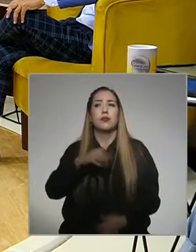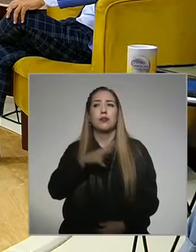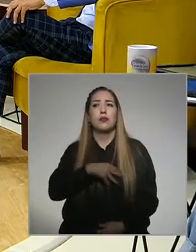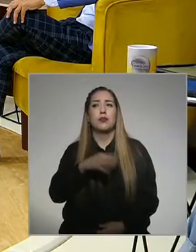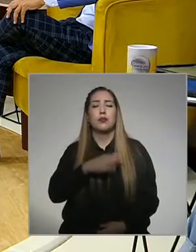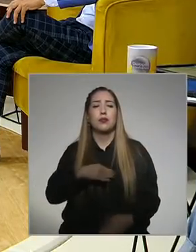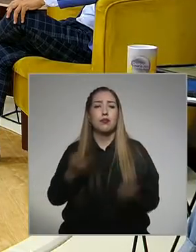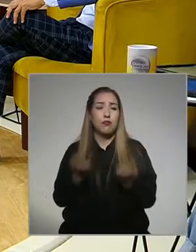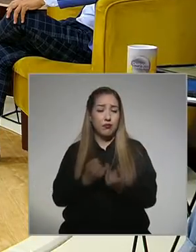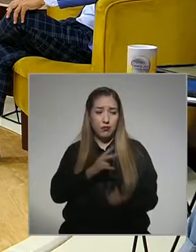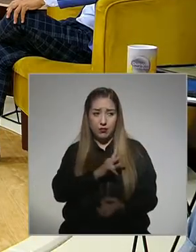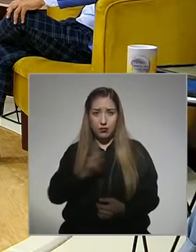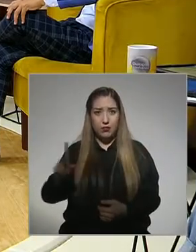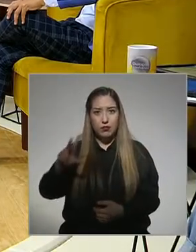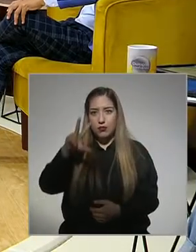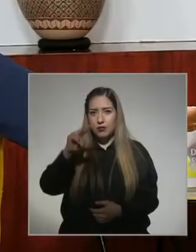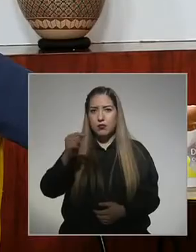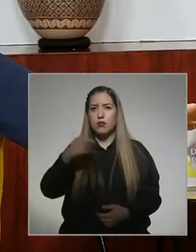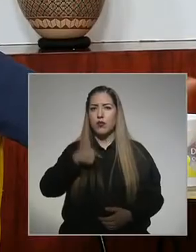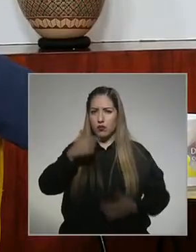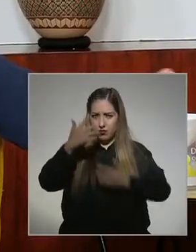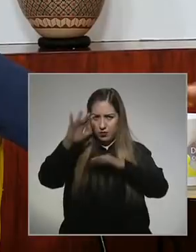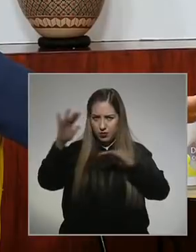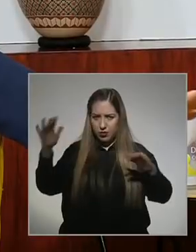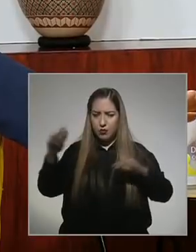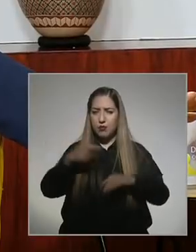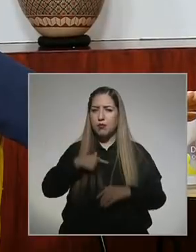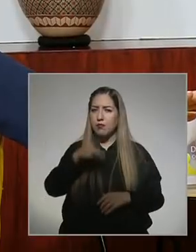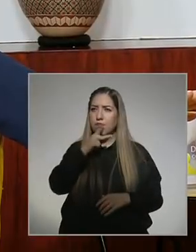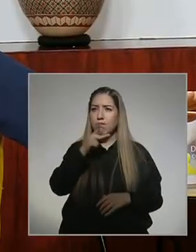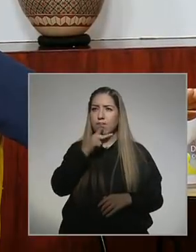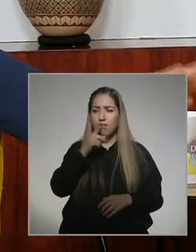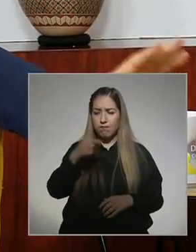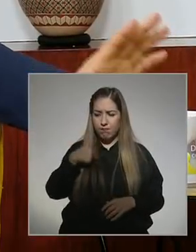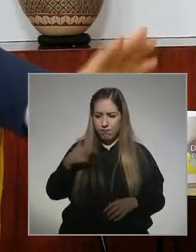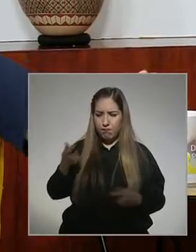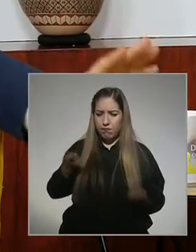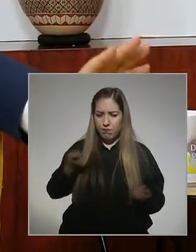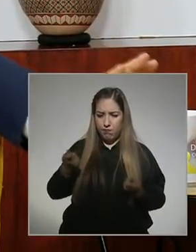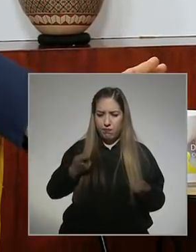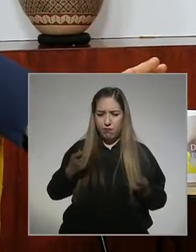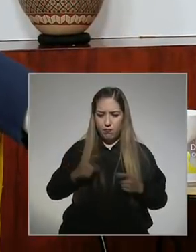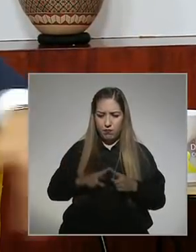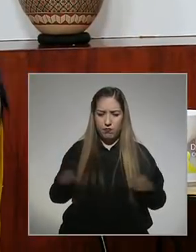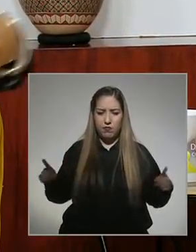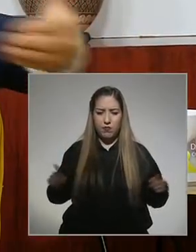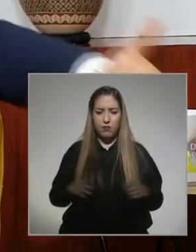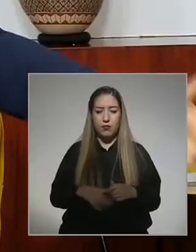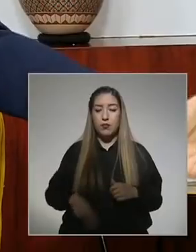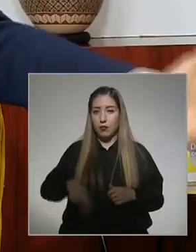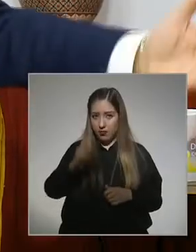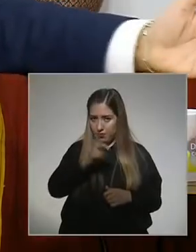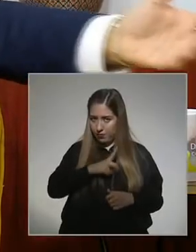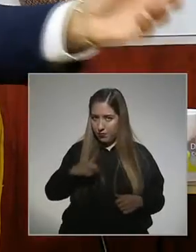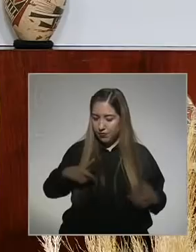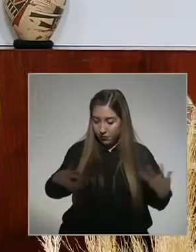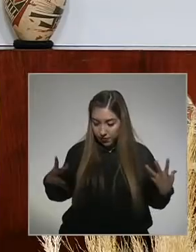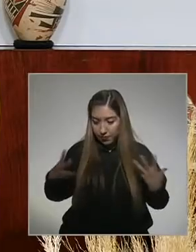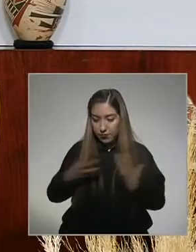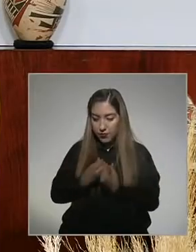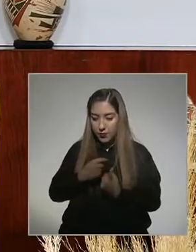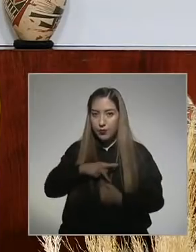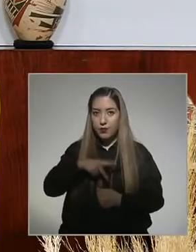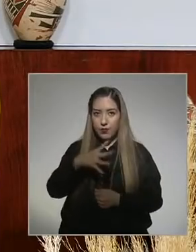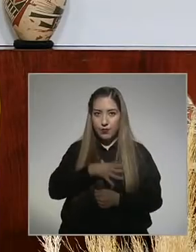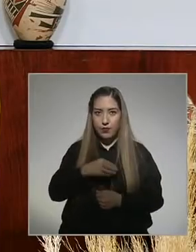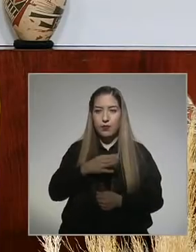papá, yo soy adulto. Yo puedo regularme de otra manera. Entonces, sí, pero sí le tengo que dar tiempo pero a mi hijo, tengo que estar claro. En ese tiempo. Y yo,